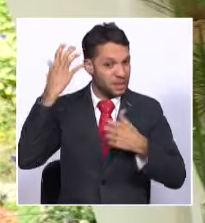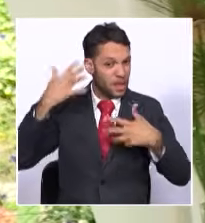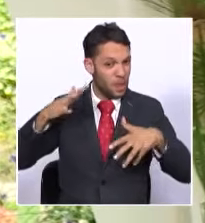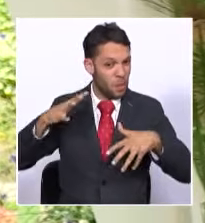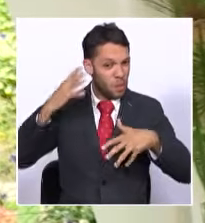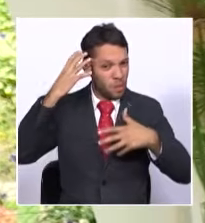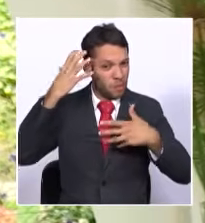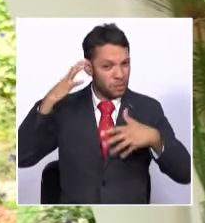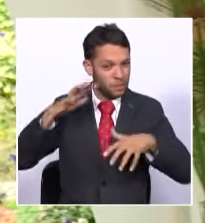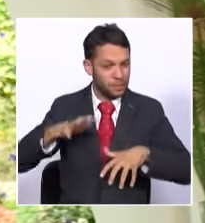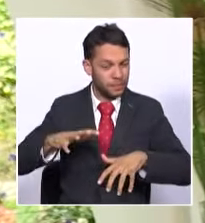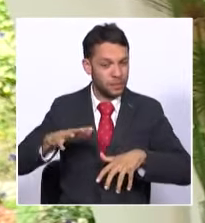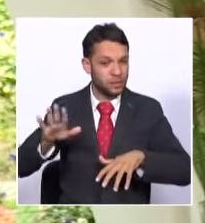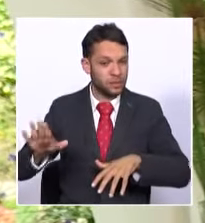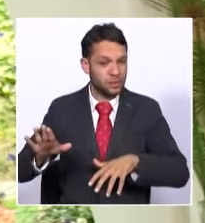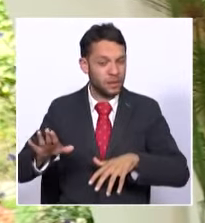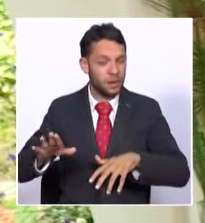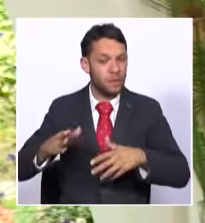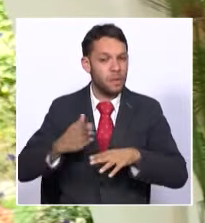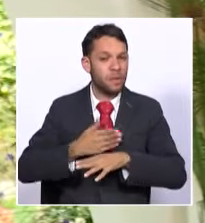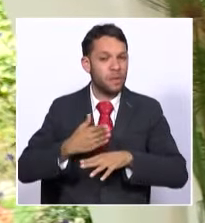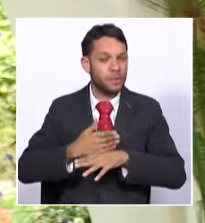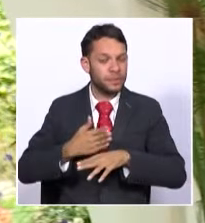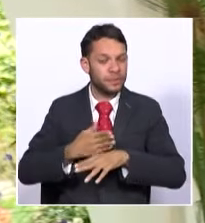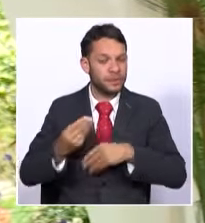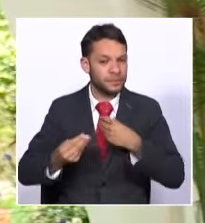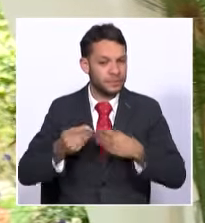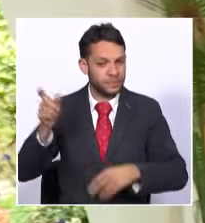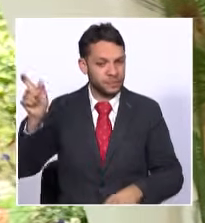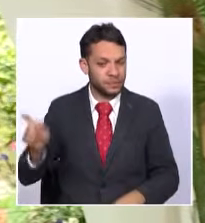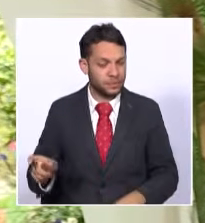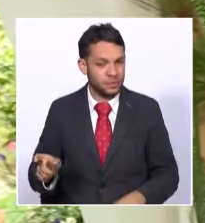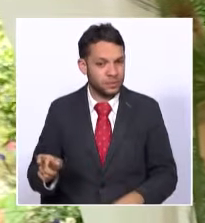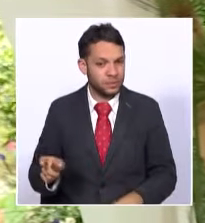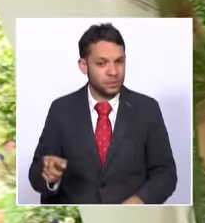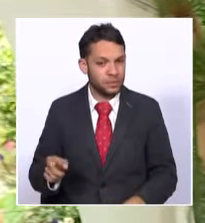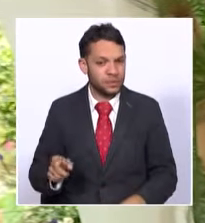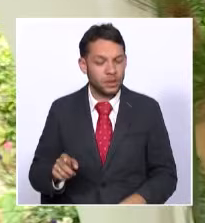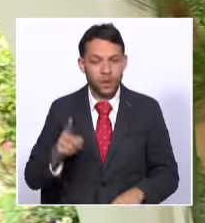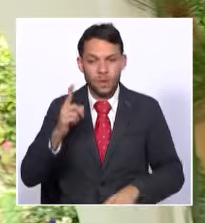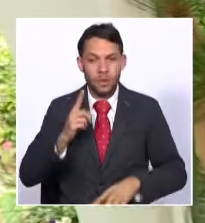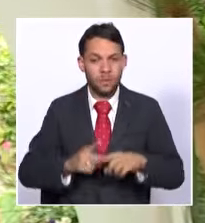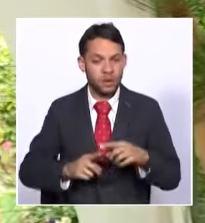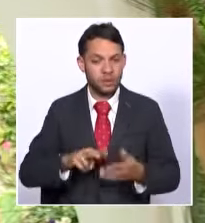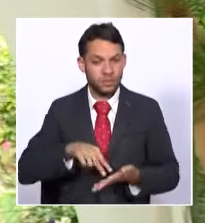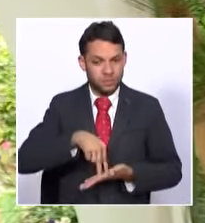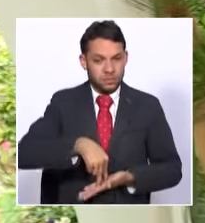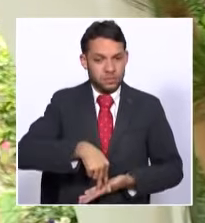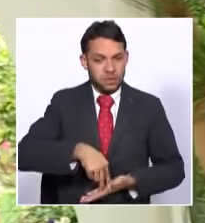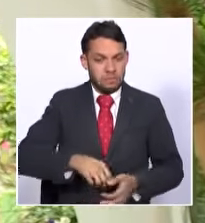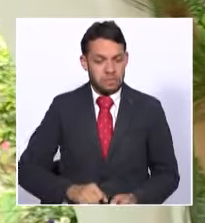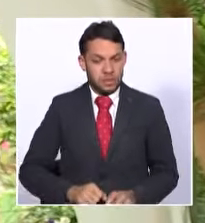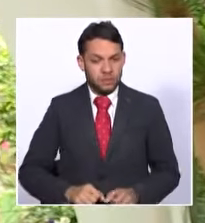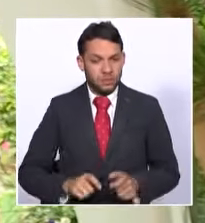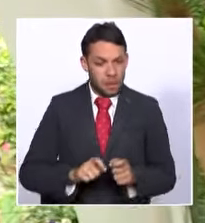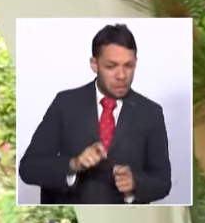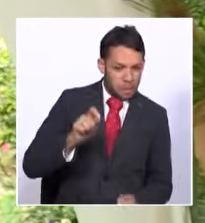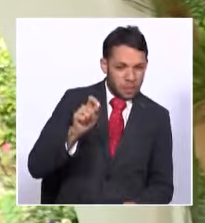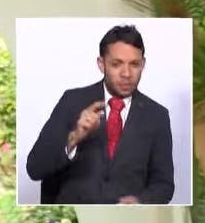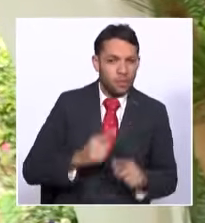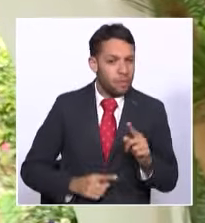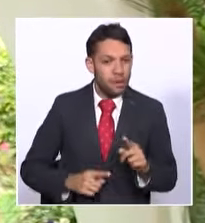y quedó con un patrón flexor, o sea, con una alteración de la postura. Entonces, ¿qué pasa?